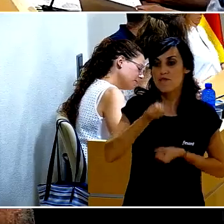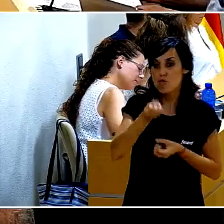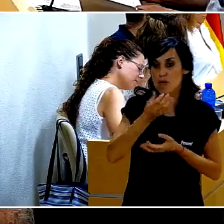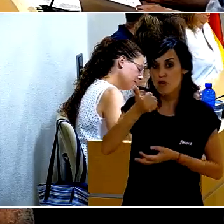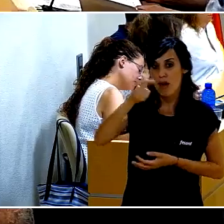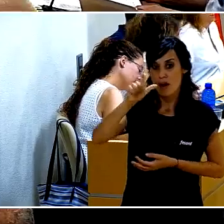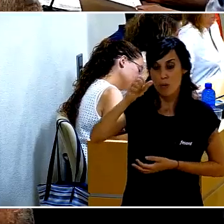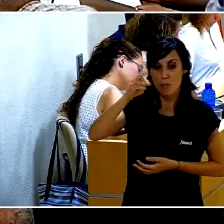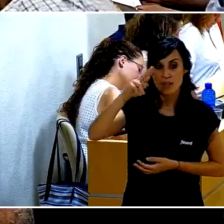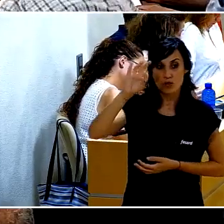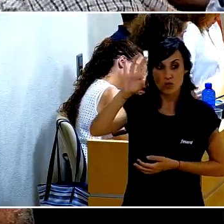Alberto és que